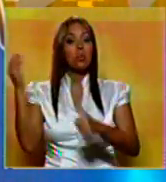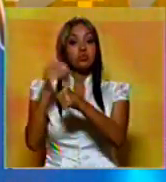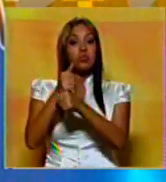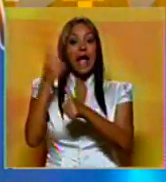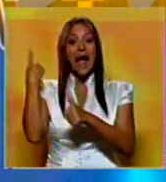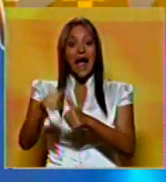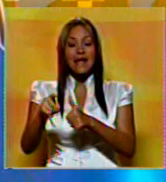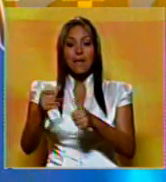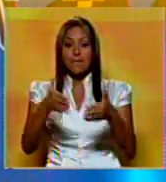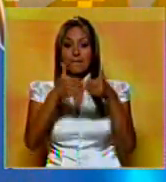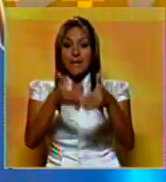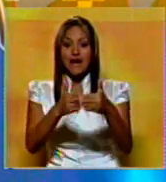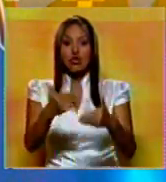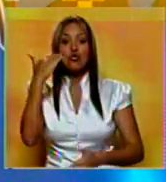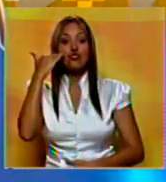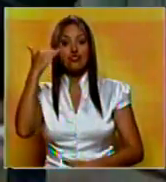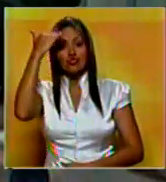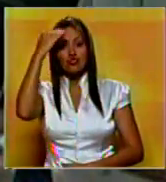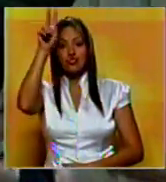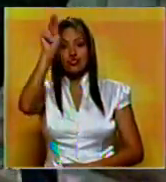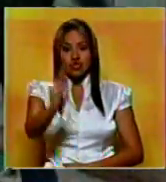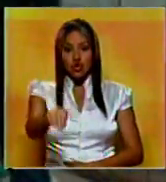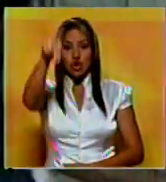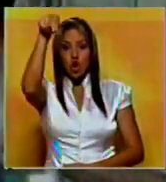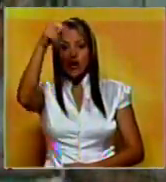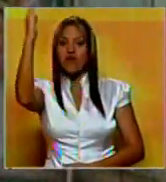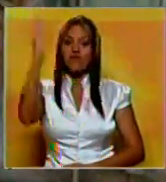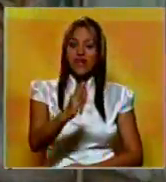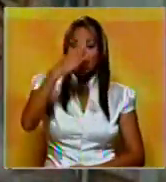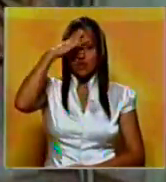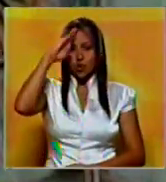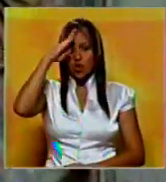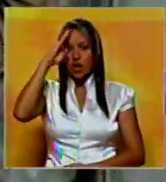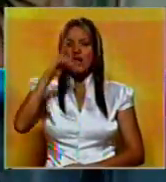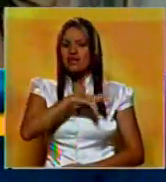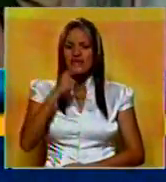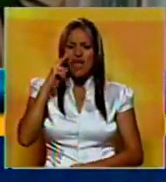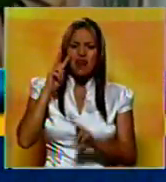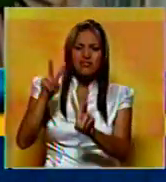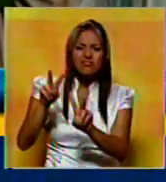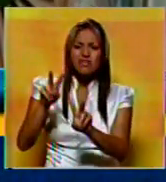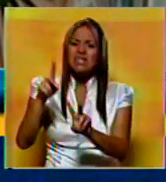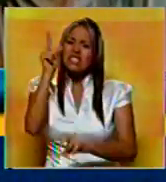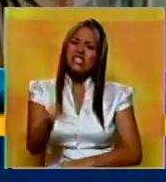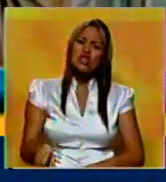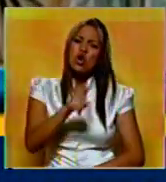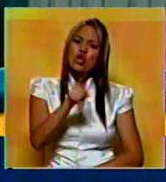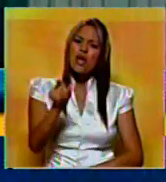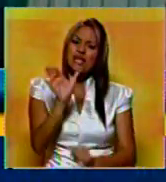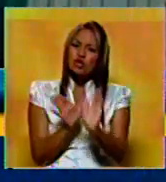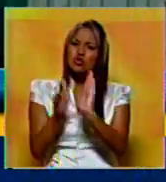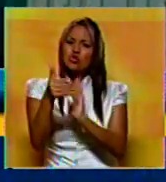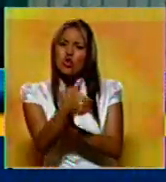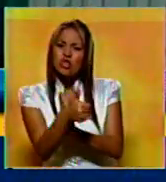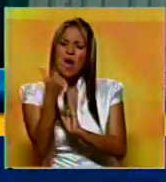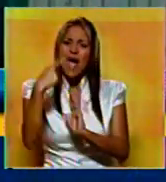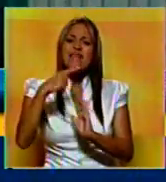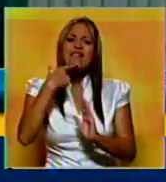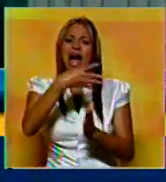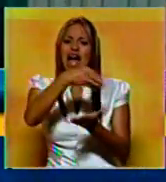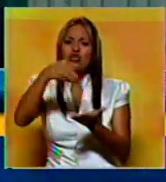barco norcoreano procedente de Cuba. El grupo de expertos tendrá el objetivo de determinar si el arsenal oculto bajo sacos de